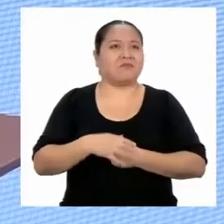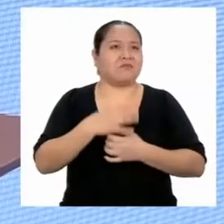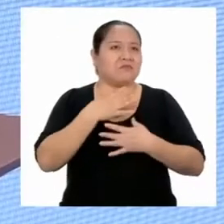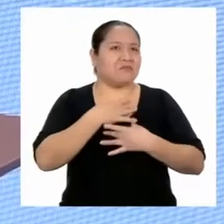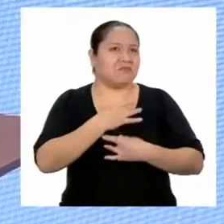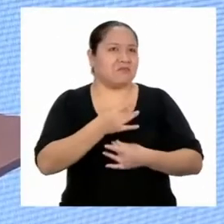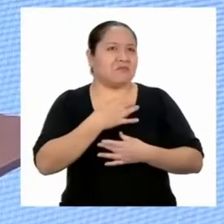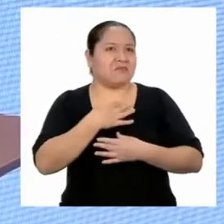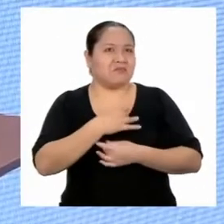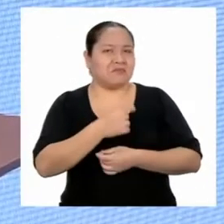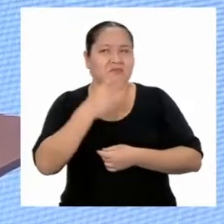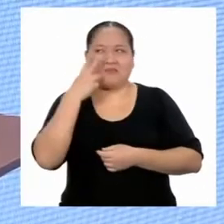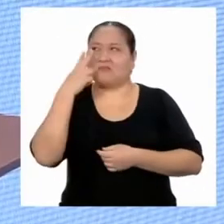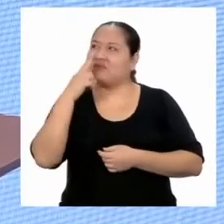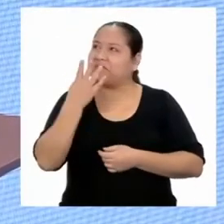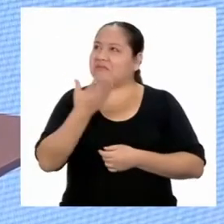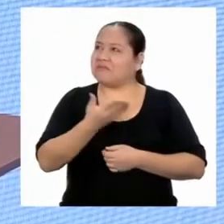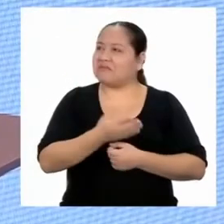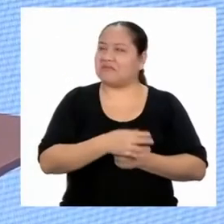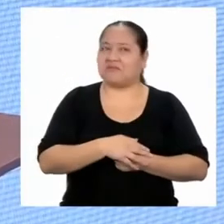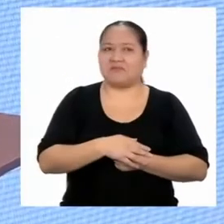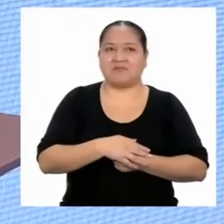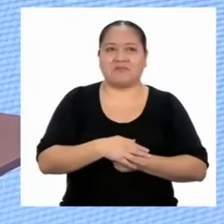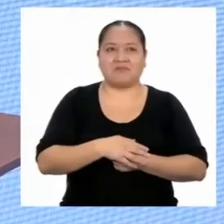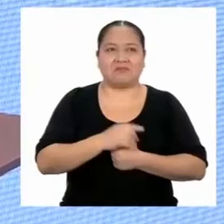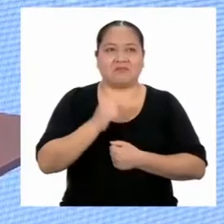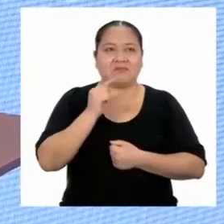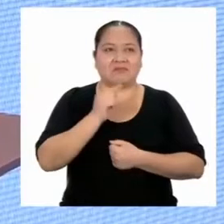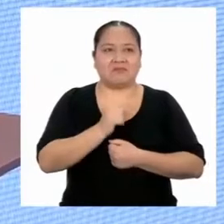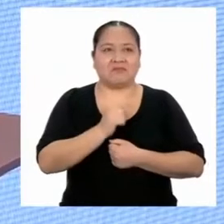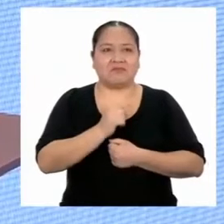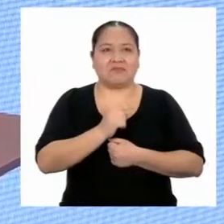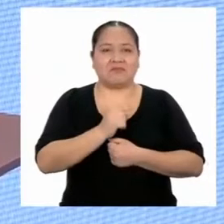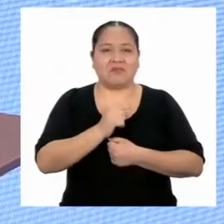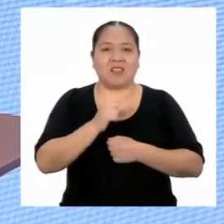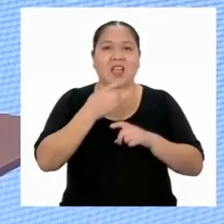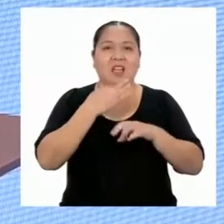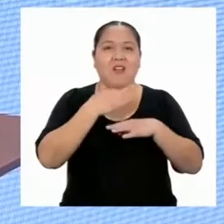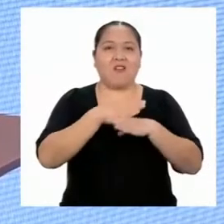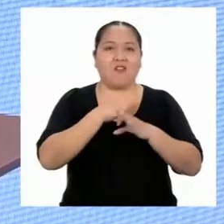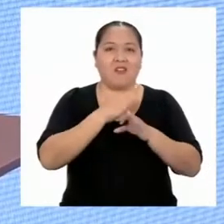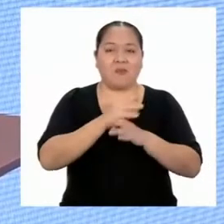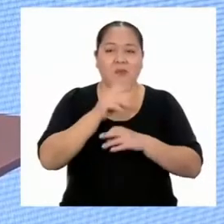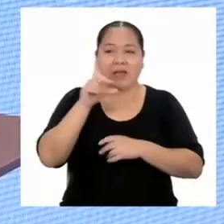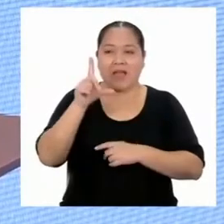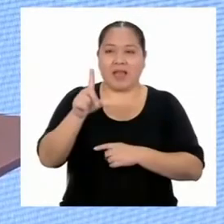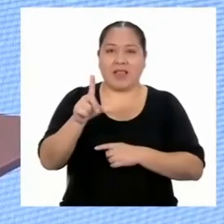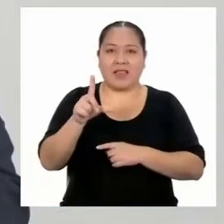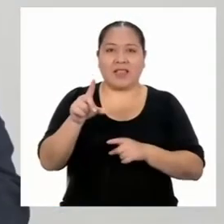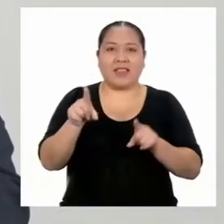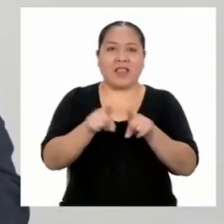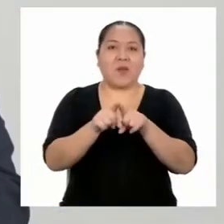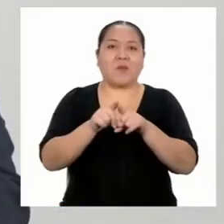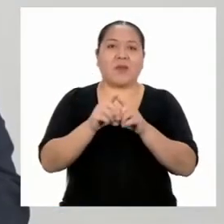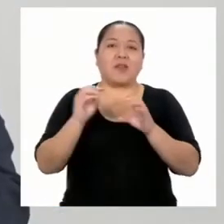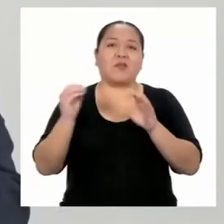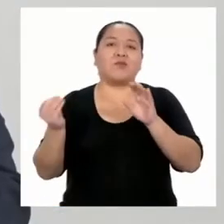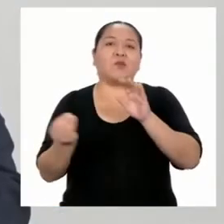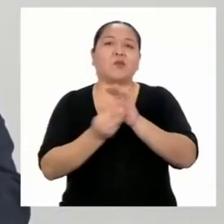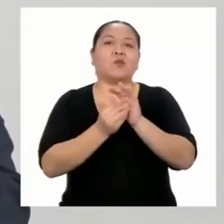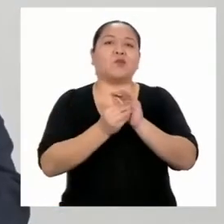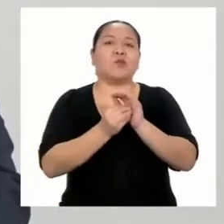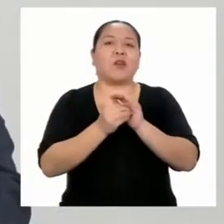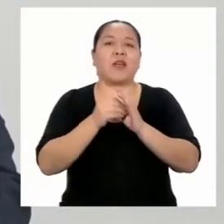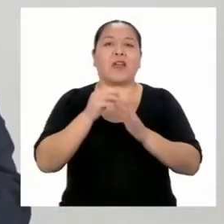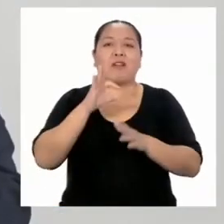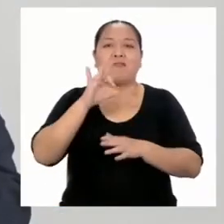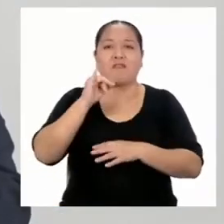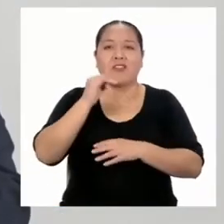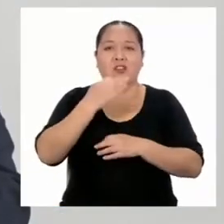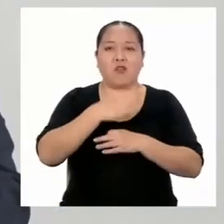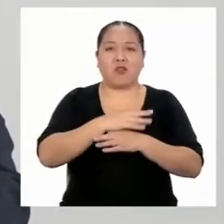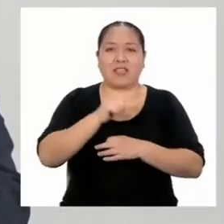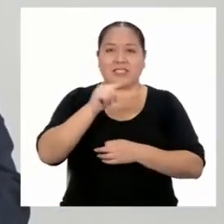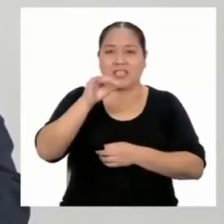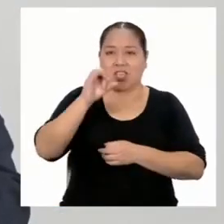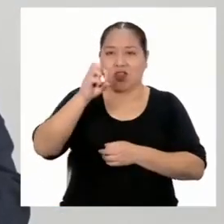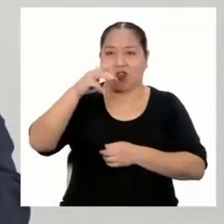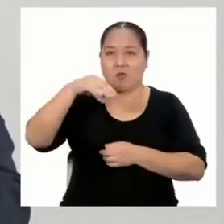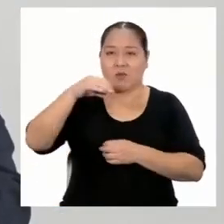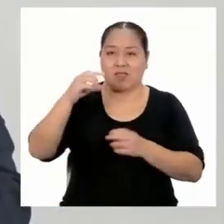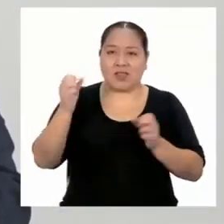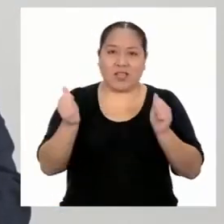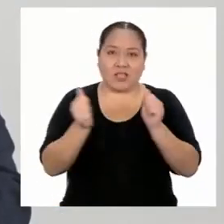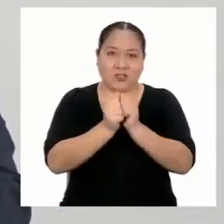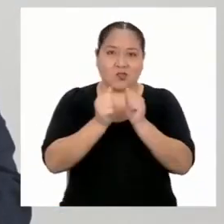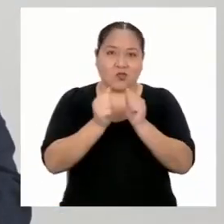lo que me ha hecho notar, profesora, que la forma de la L también contiene figuras geométricas. Exacto, Yanira. En